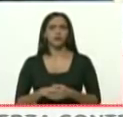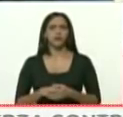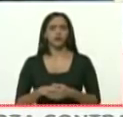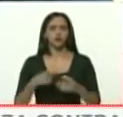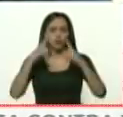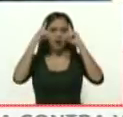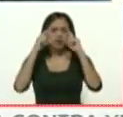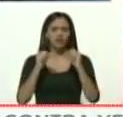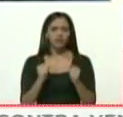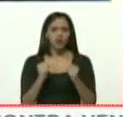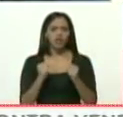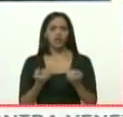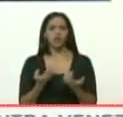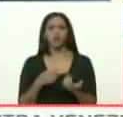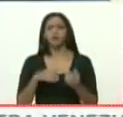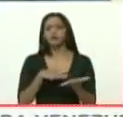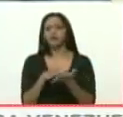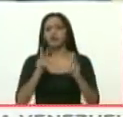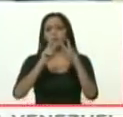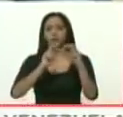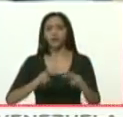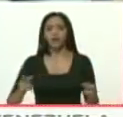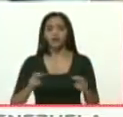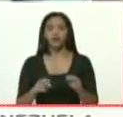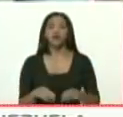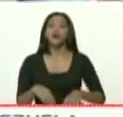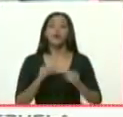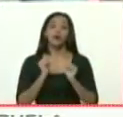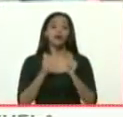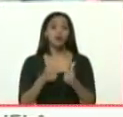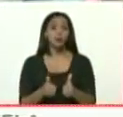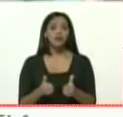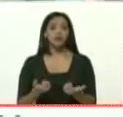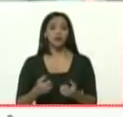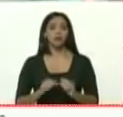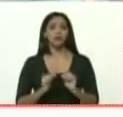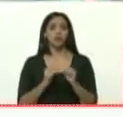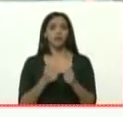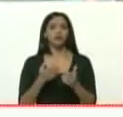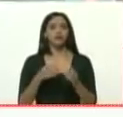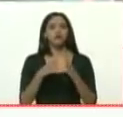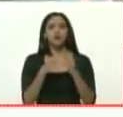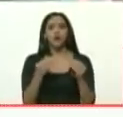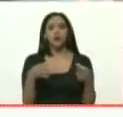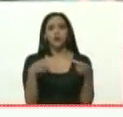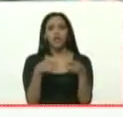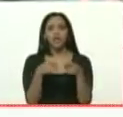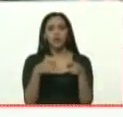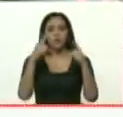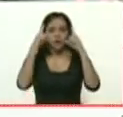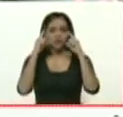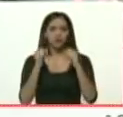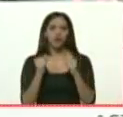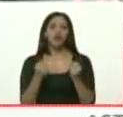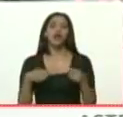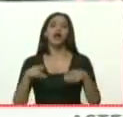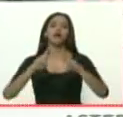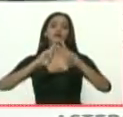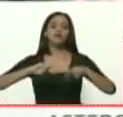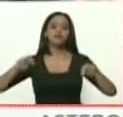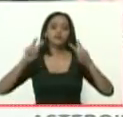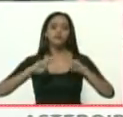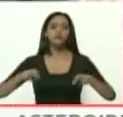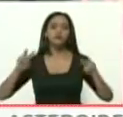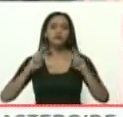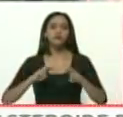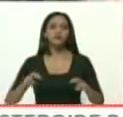profesionalismo en la investigación. Bueno, a partir de ese momento se nombró un equipo multidisciplinario para hacer todas las investigaciones de rigor. En primer